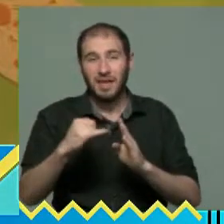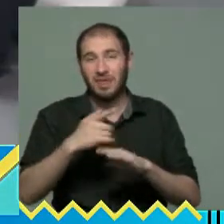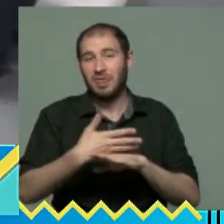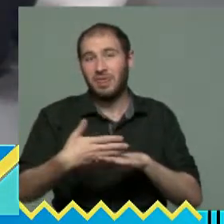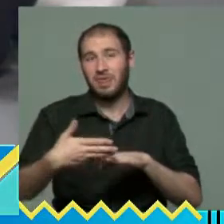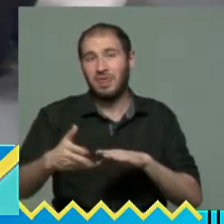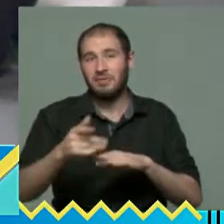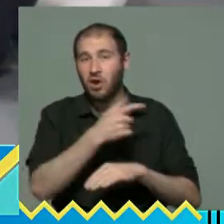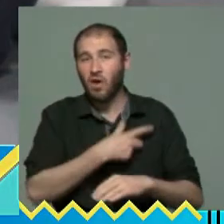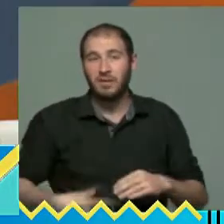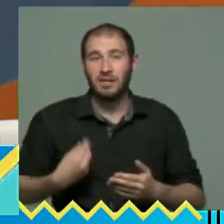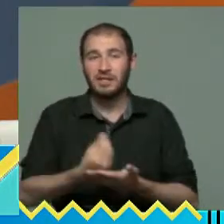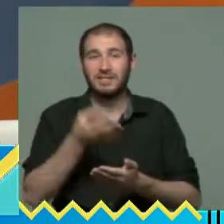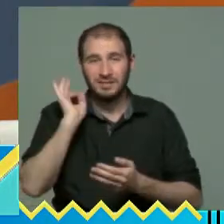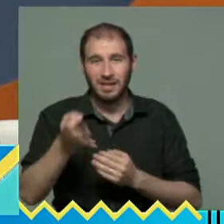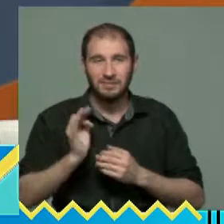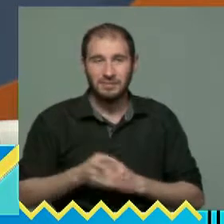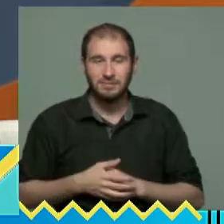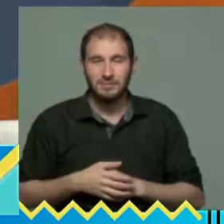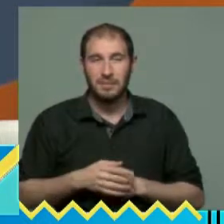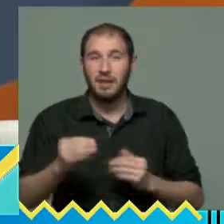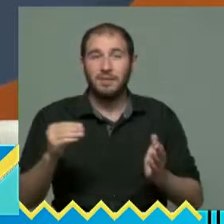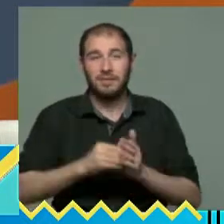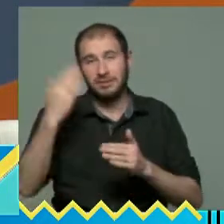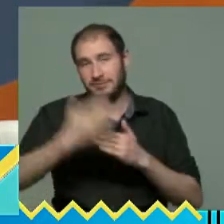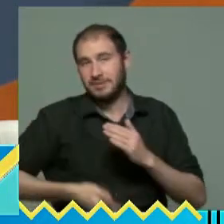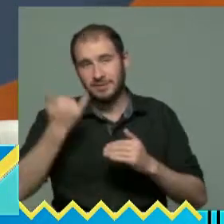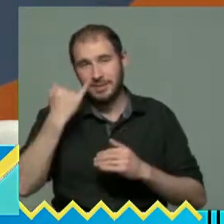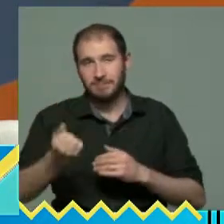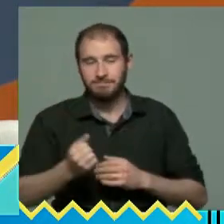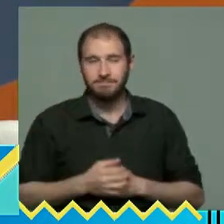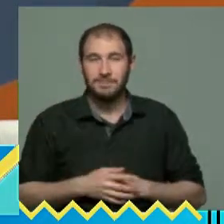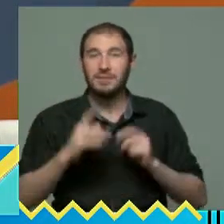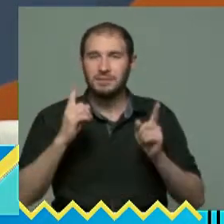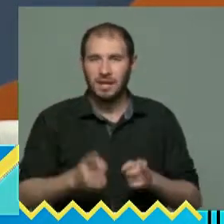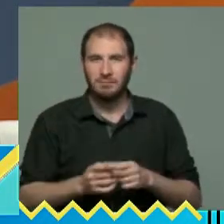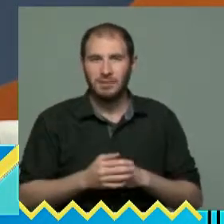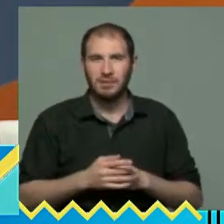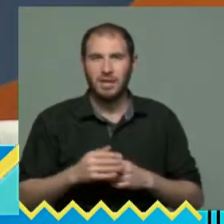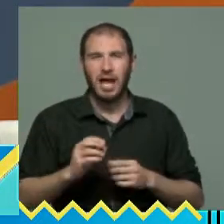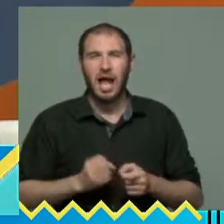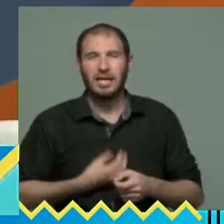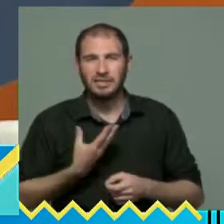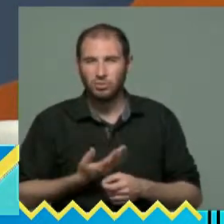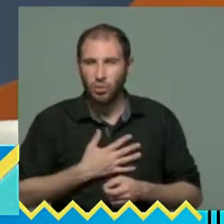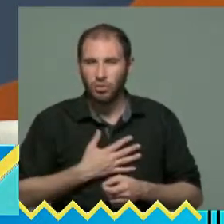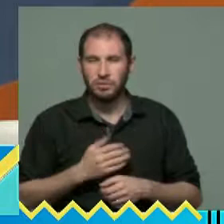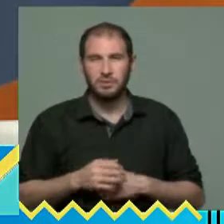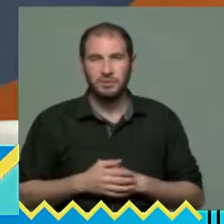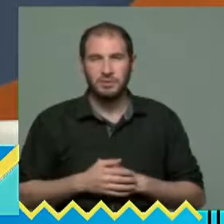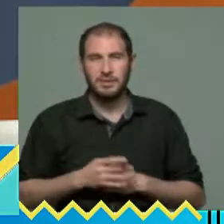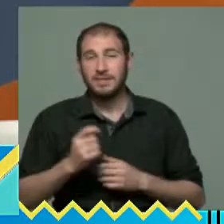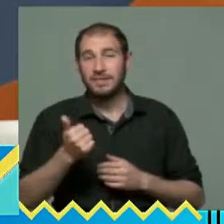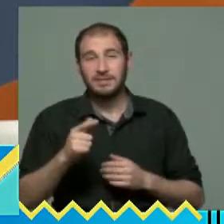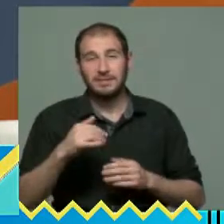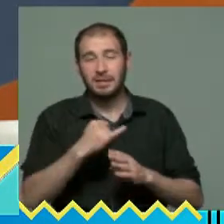ya, el gobernador que está ya sabe que tiene fecha de vencimiento, entonces también eso genera actitudes casi